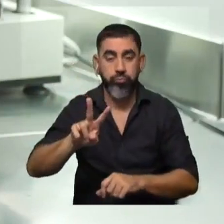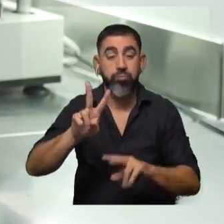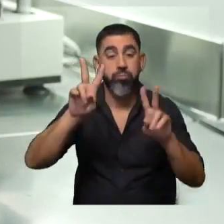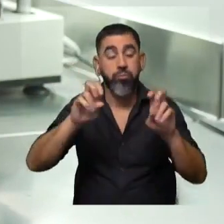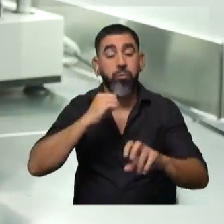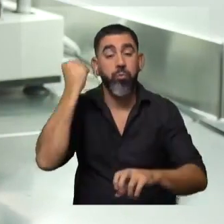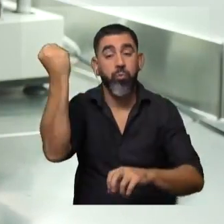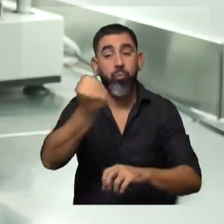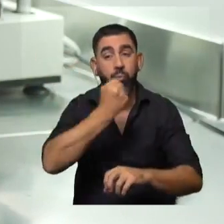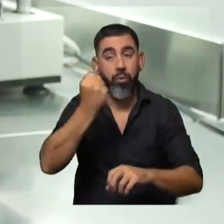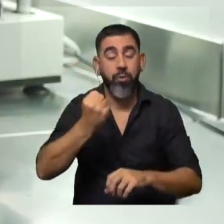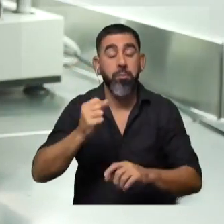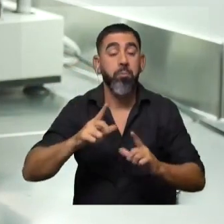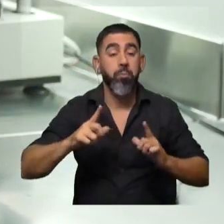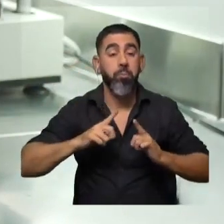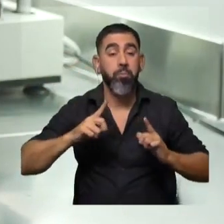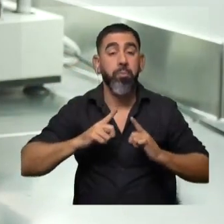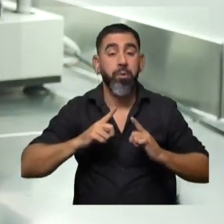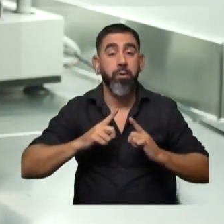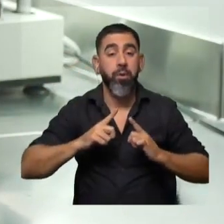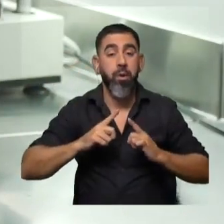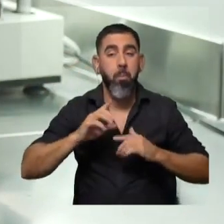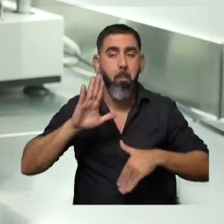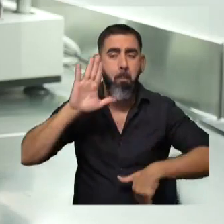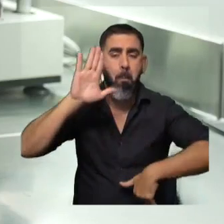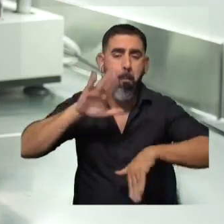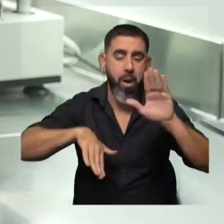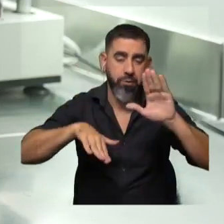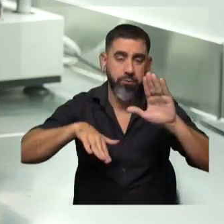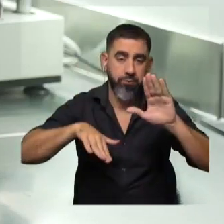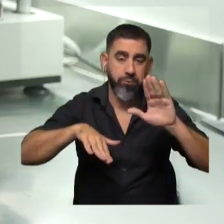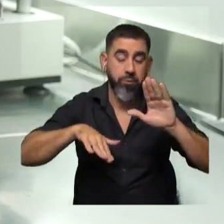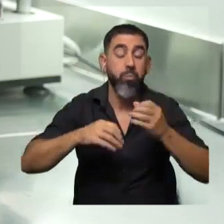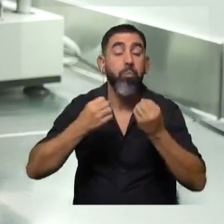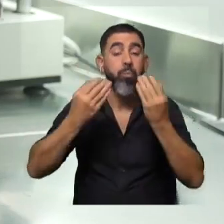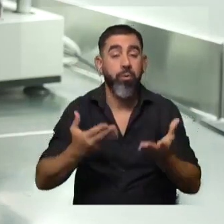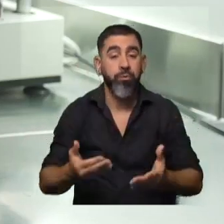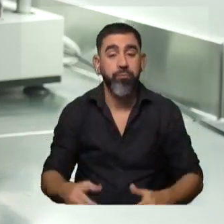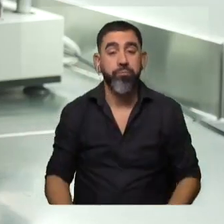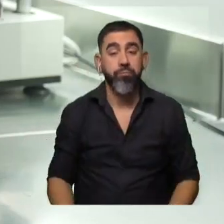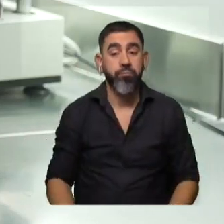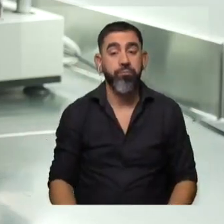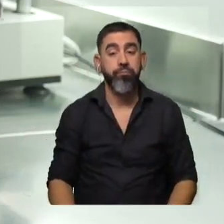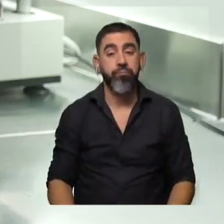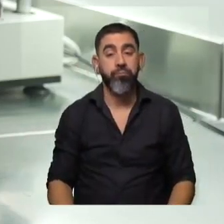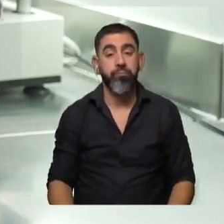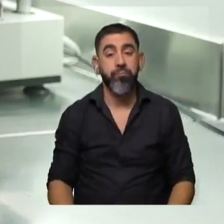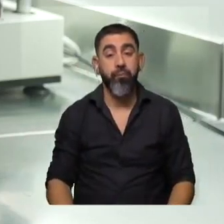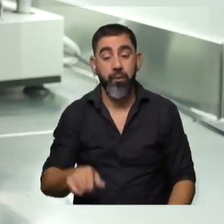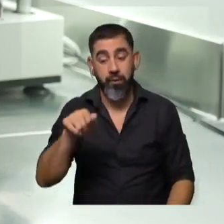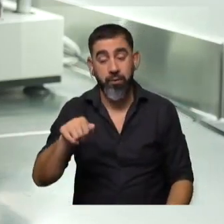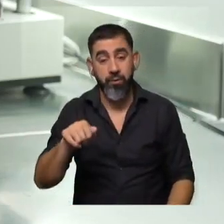importante, nosotros esperamos contar con un número mucho mayor, digamos, sobre todo partiendo de que el origen de